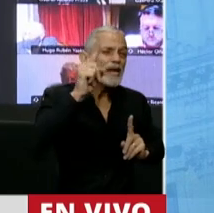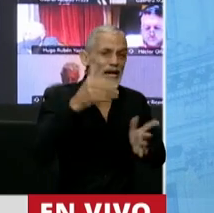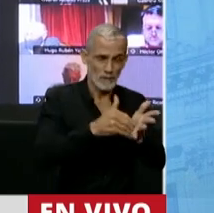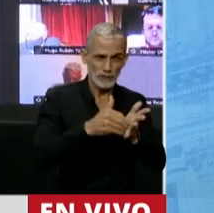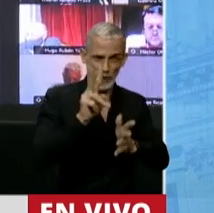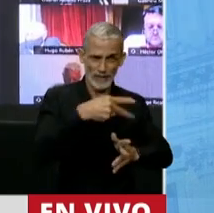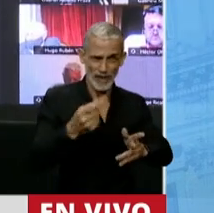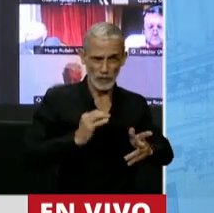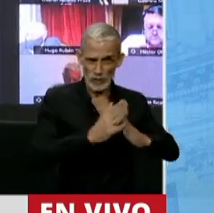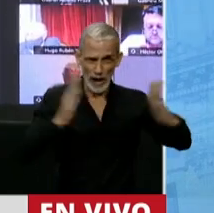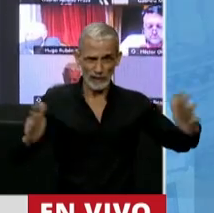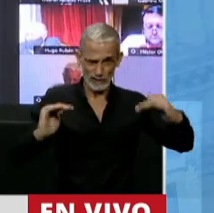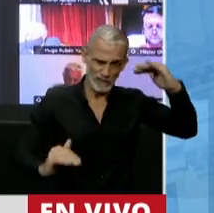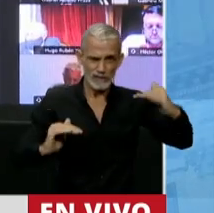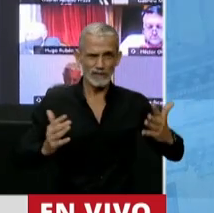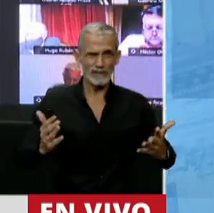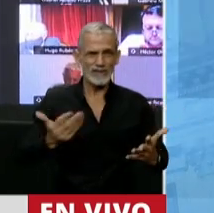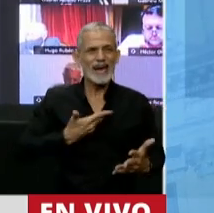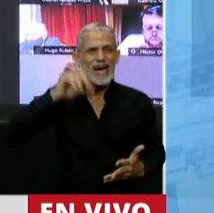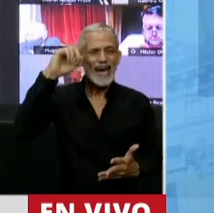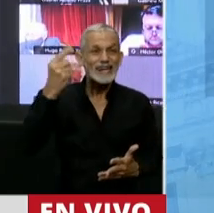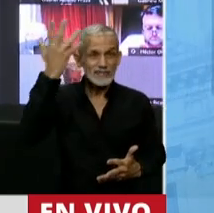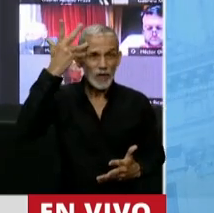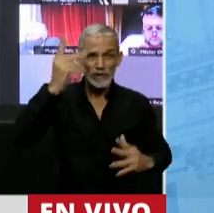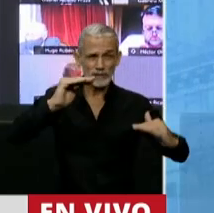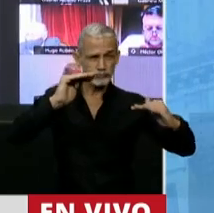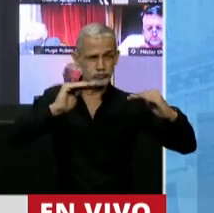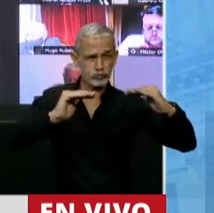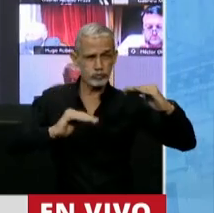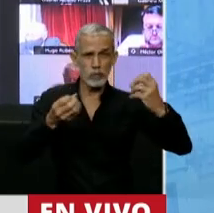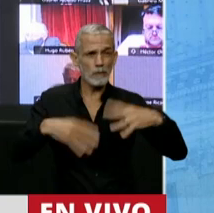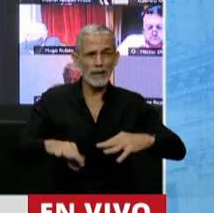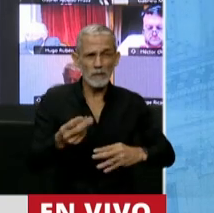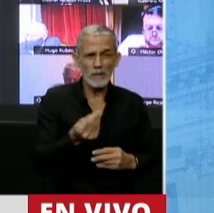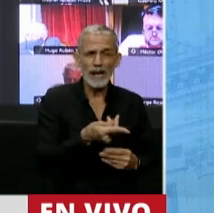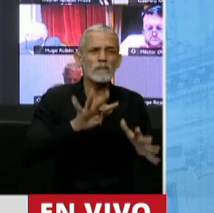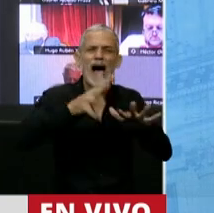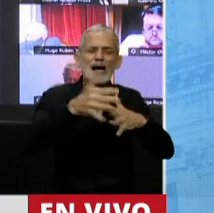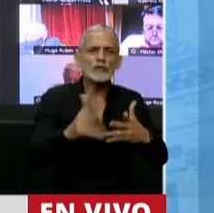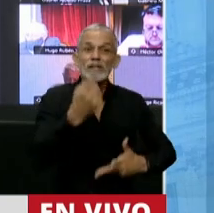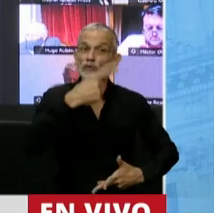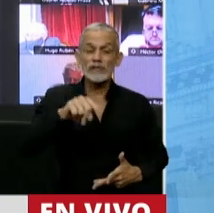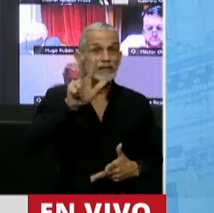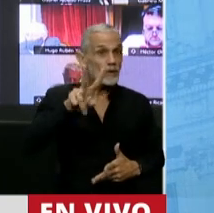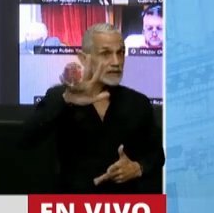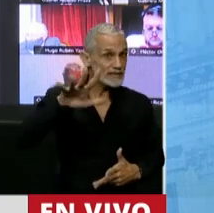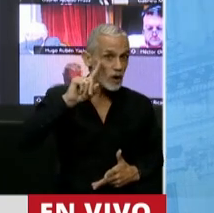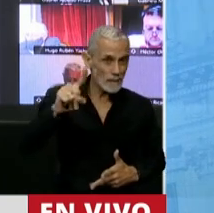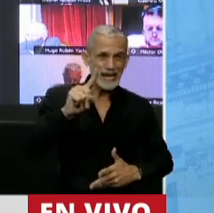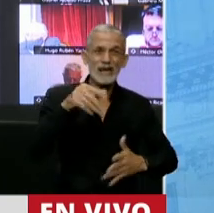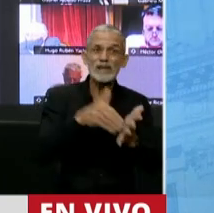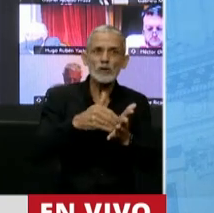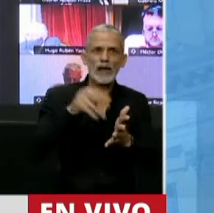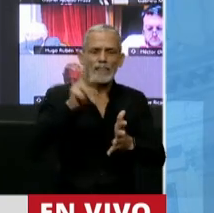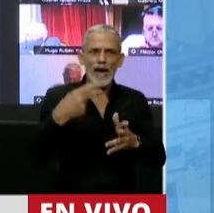euros al año. Se calcula que el Estado francés sufrió una pérdida de aproximadamente 125.000 millones de